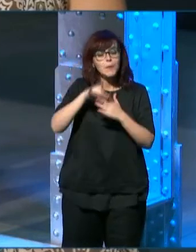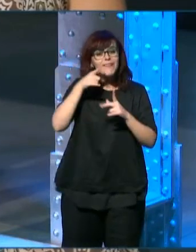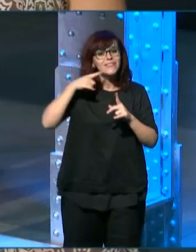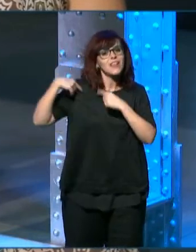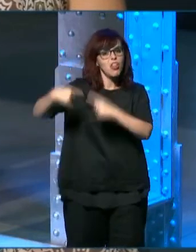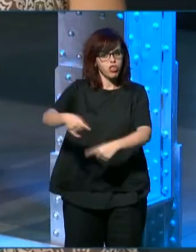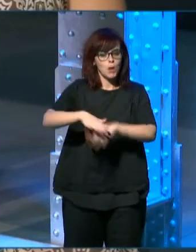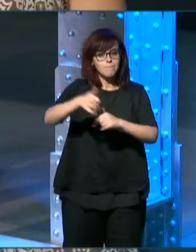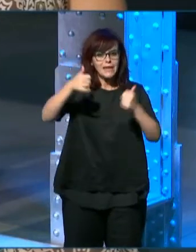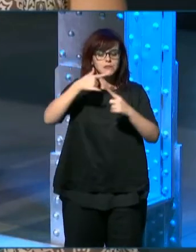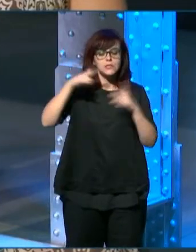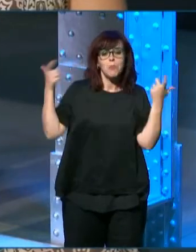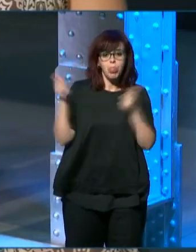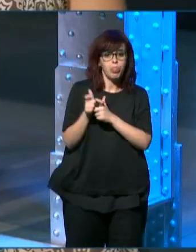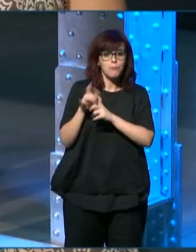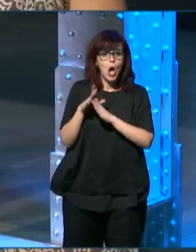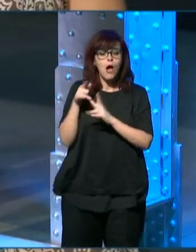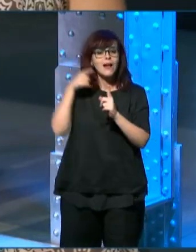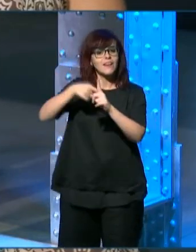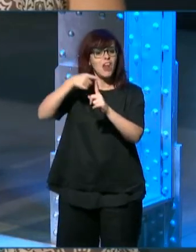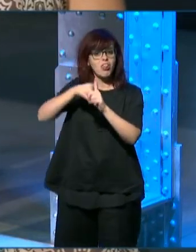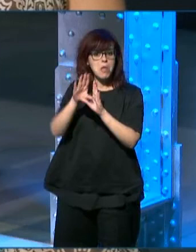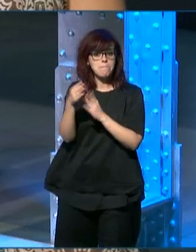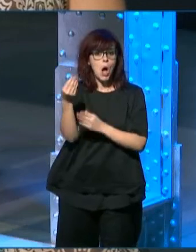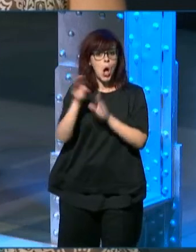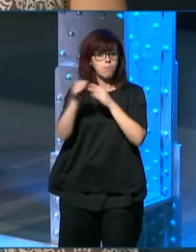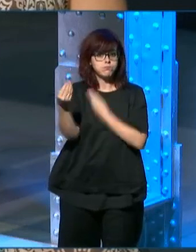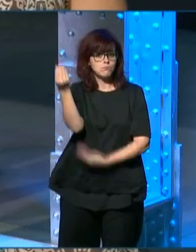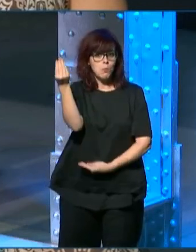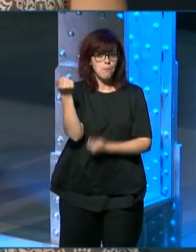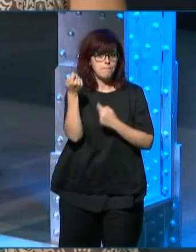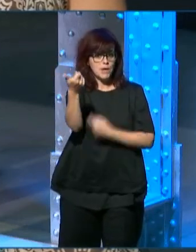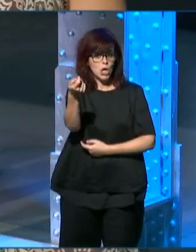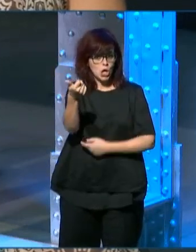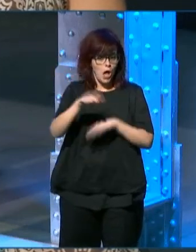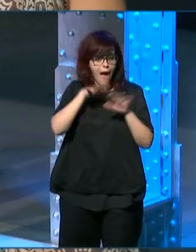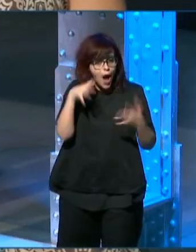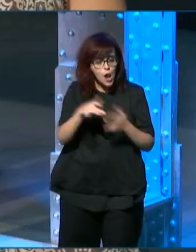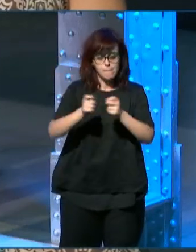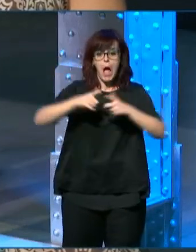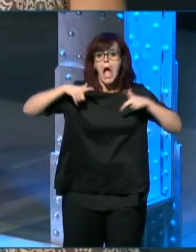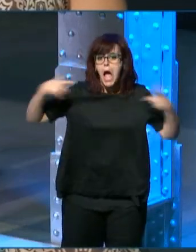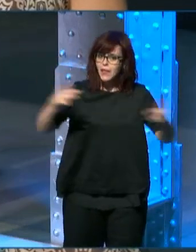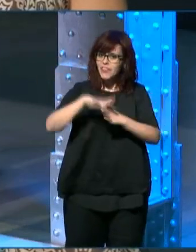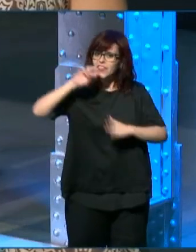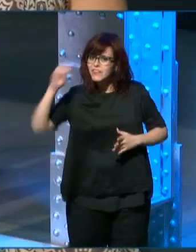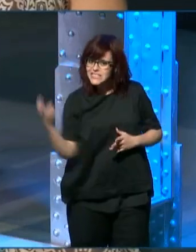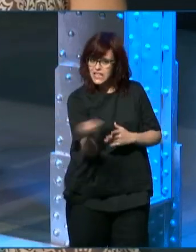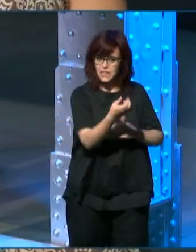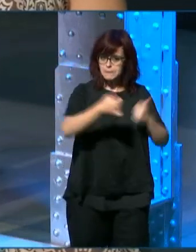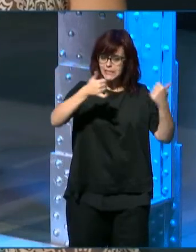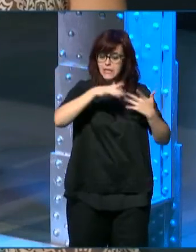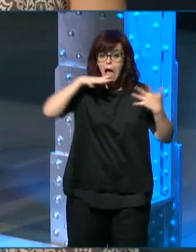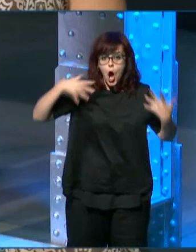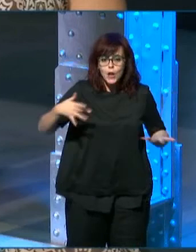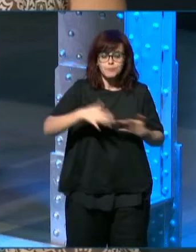tendía a ser mucho más reducida, mucho más estrecha. En ese sentido creo yo que hay una mayor diversidad en la actualidad y que es más